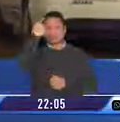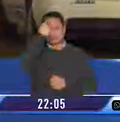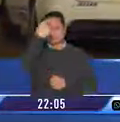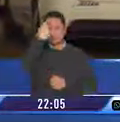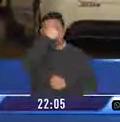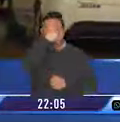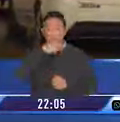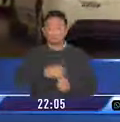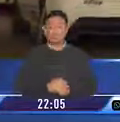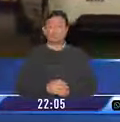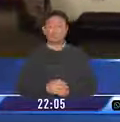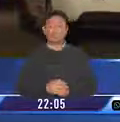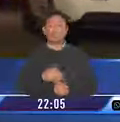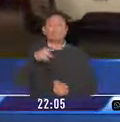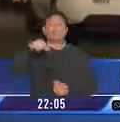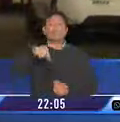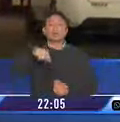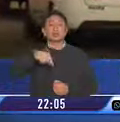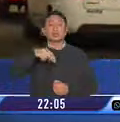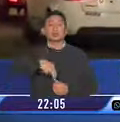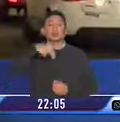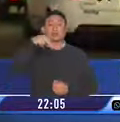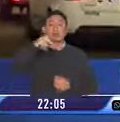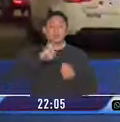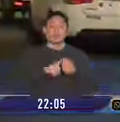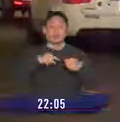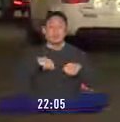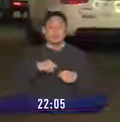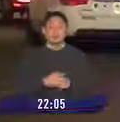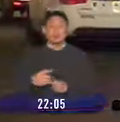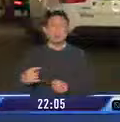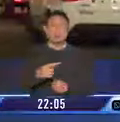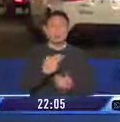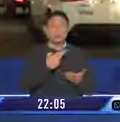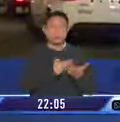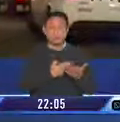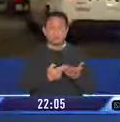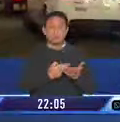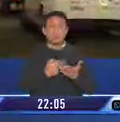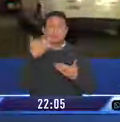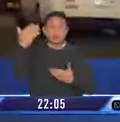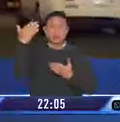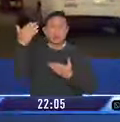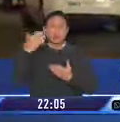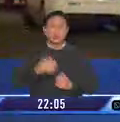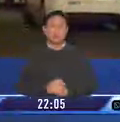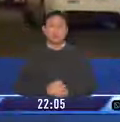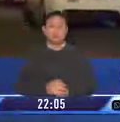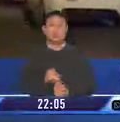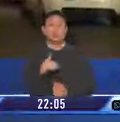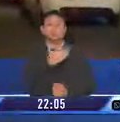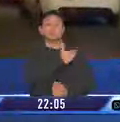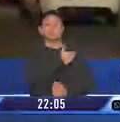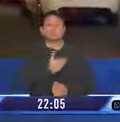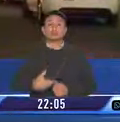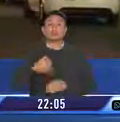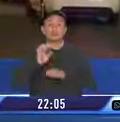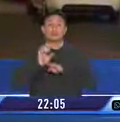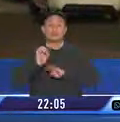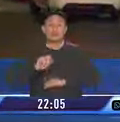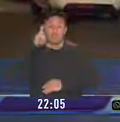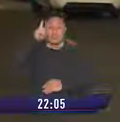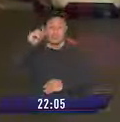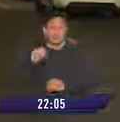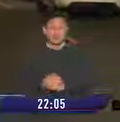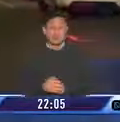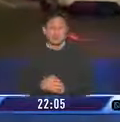sicariato acá en el norte de Quito cuando realizaba un mitin político. El presidente de la República se